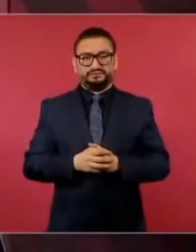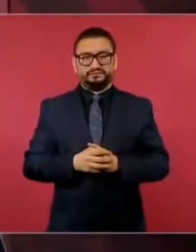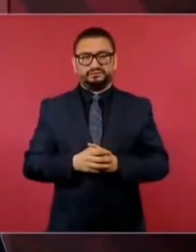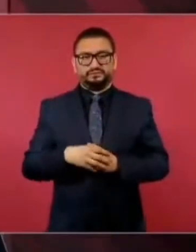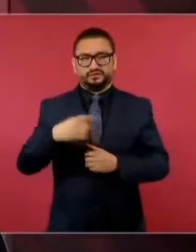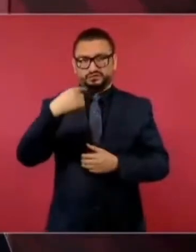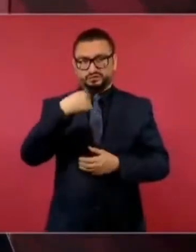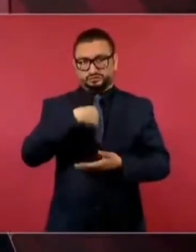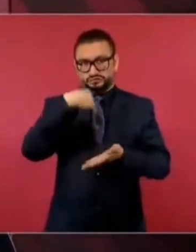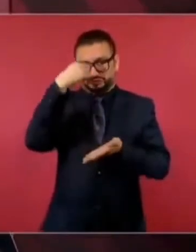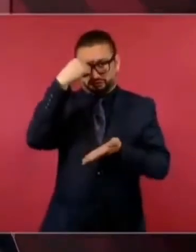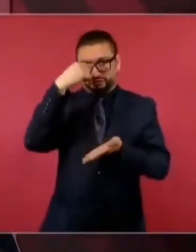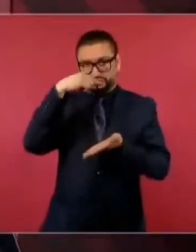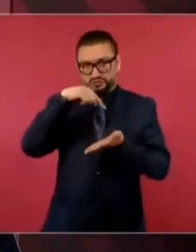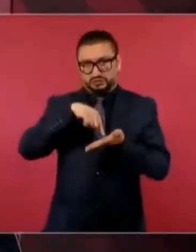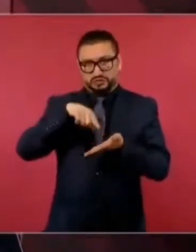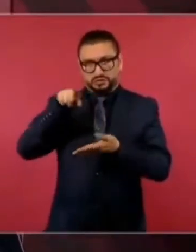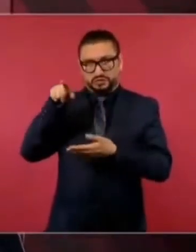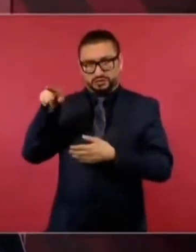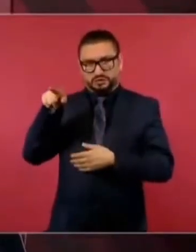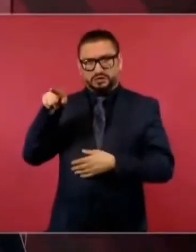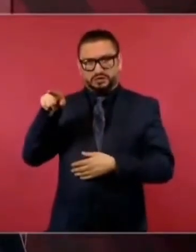Yo creo que le haría bien